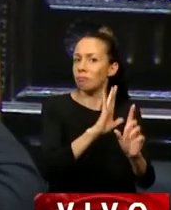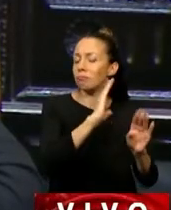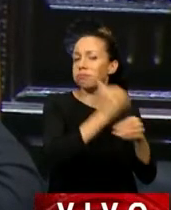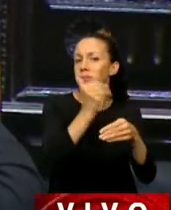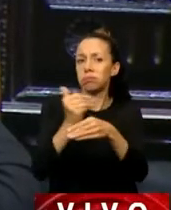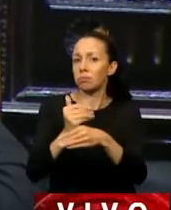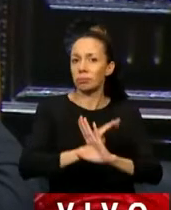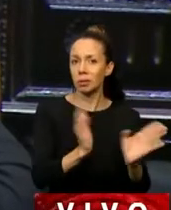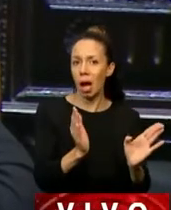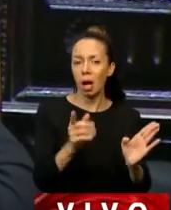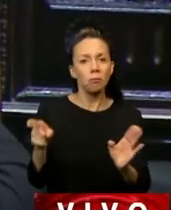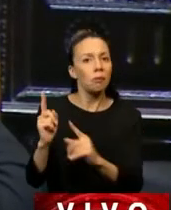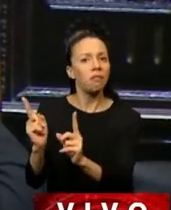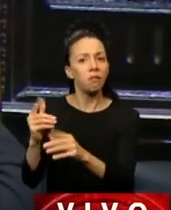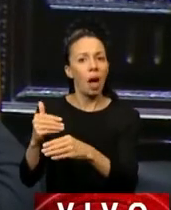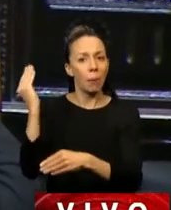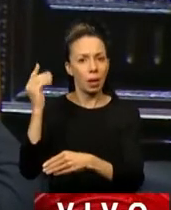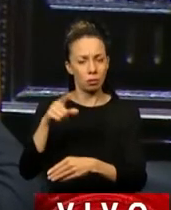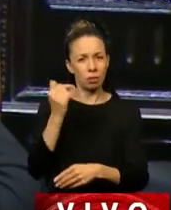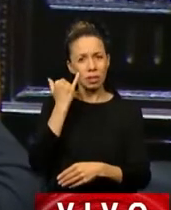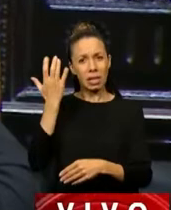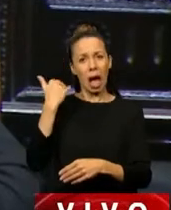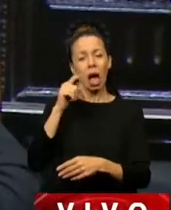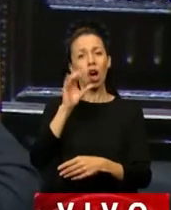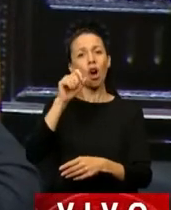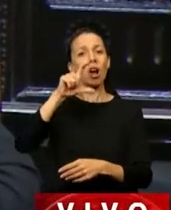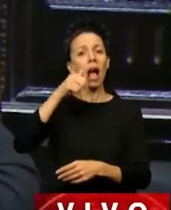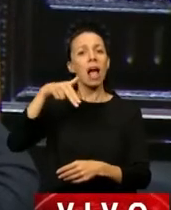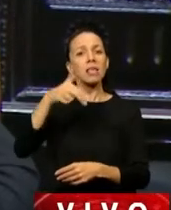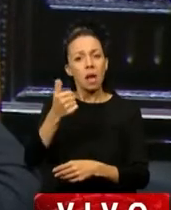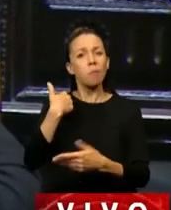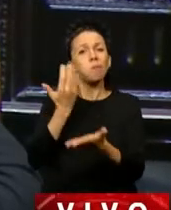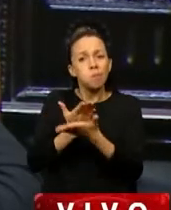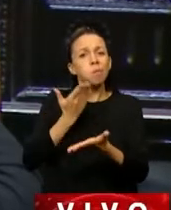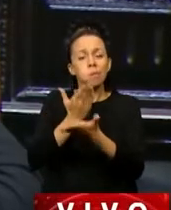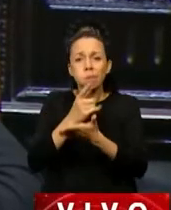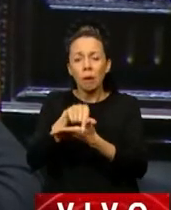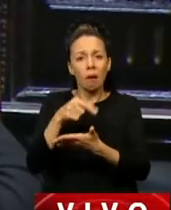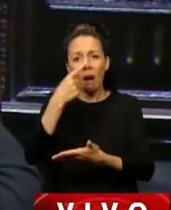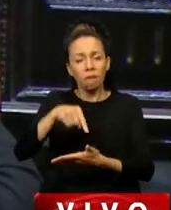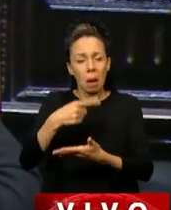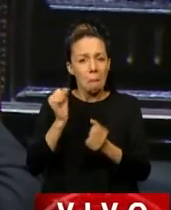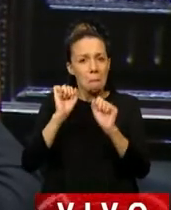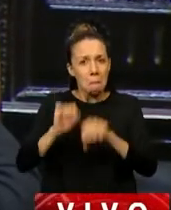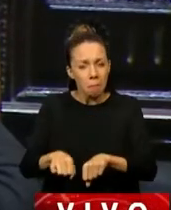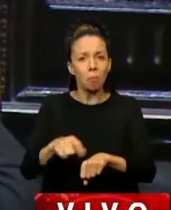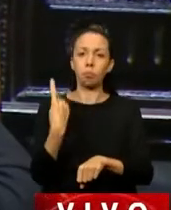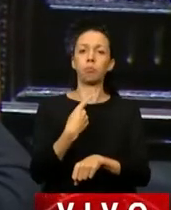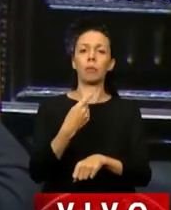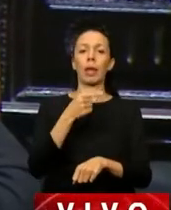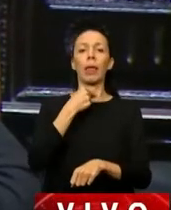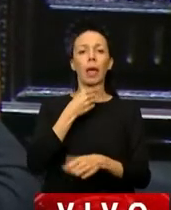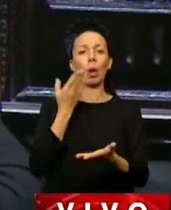Ocaña, pero también hay presentaciones y pedidos de informe que nunca fueron respondidos y por eso procedemos a realizar esta cuestión de